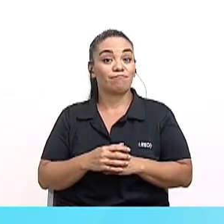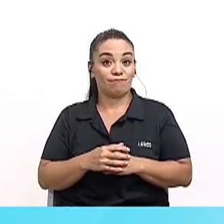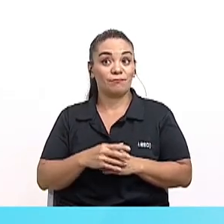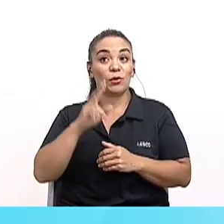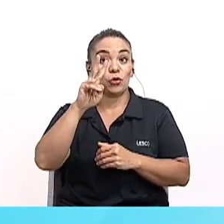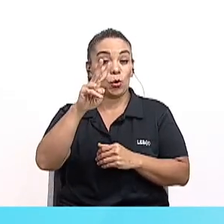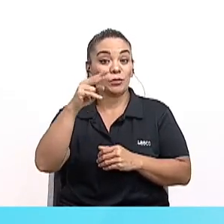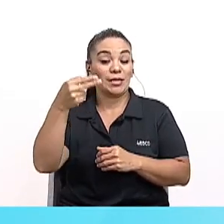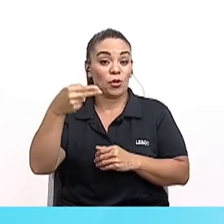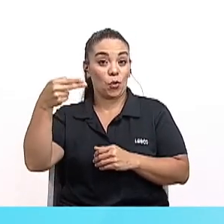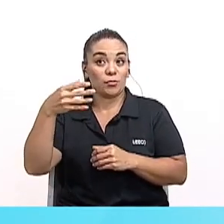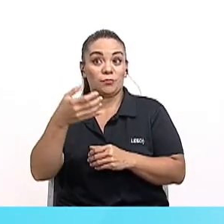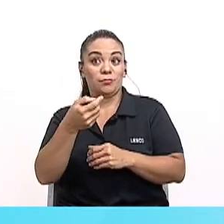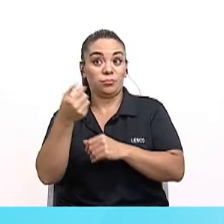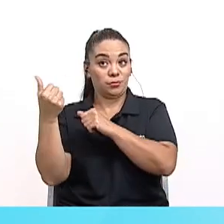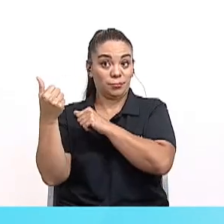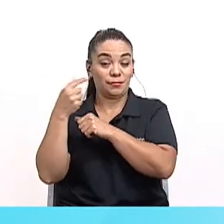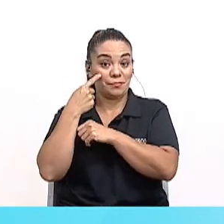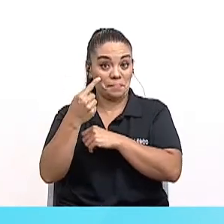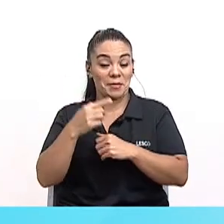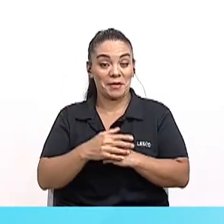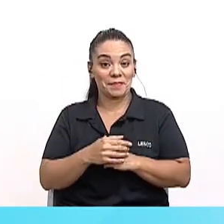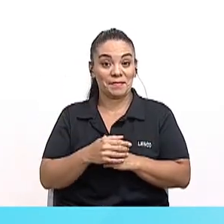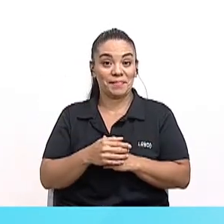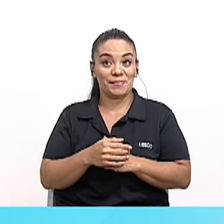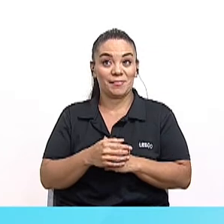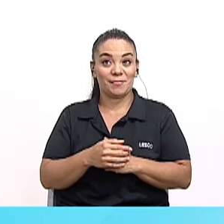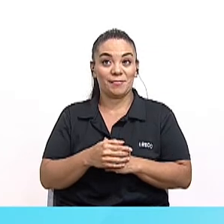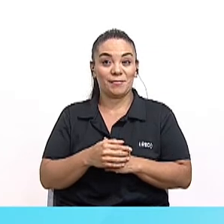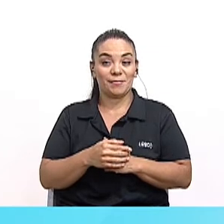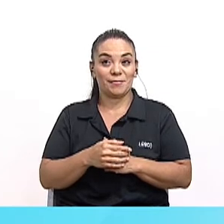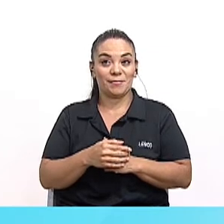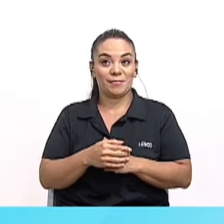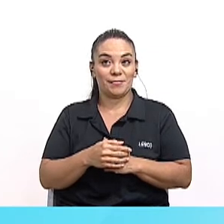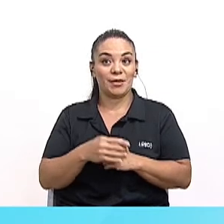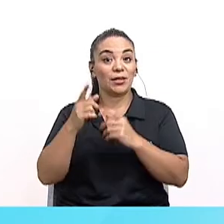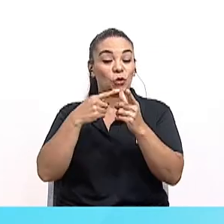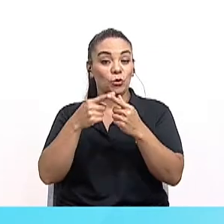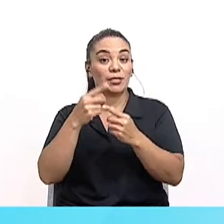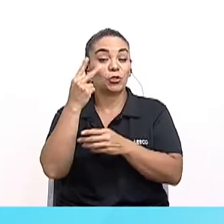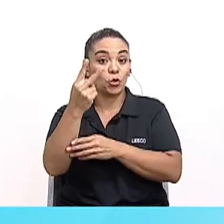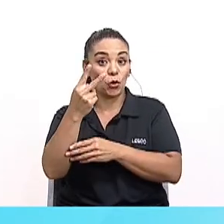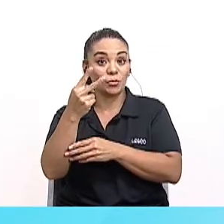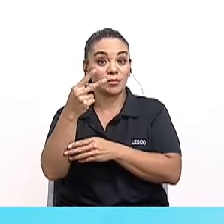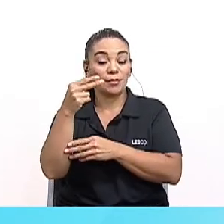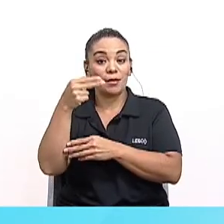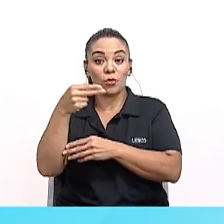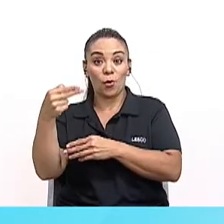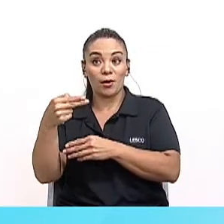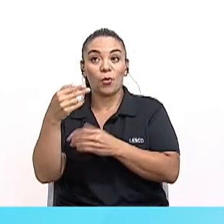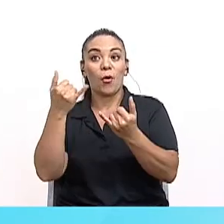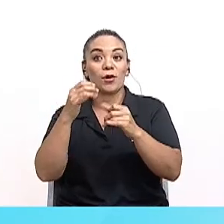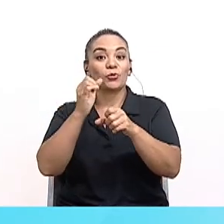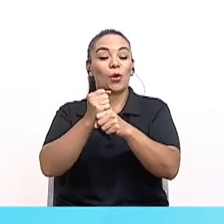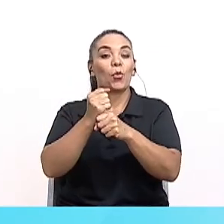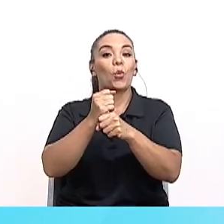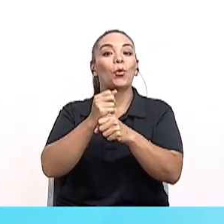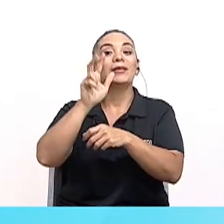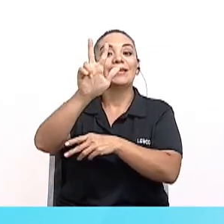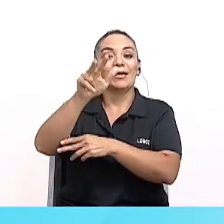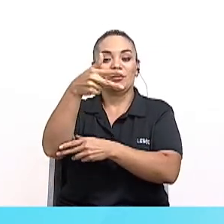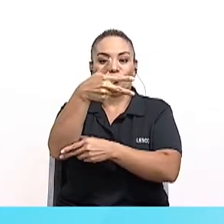hidrógenos. Ahora sí, los 2 hidrógenos que quité me permiten a mí poder hacer un triple enlace. Hago el triple